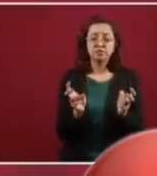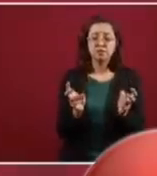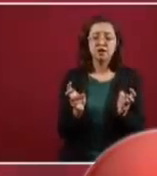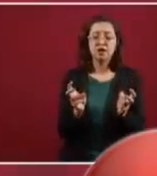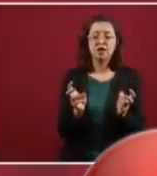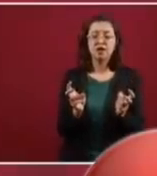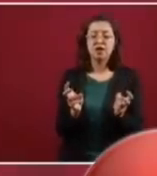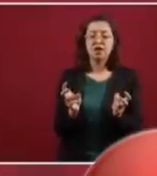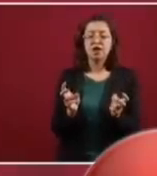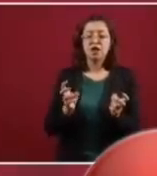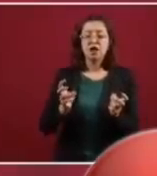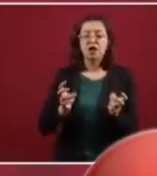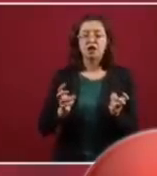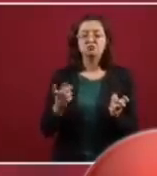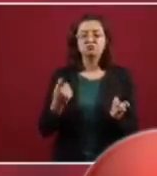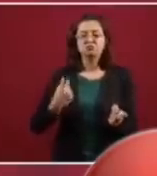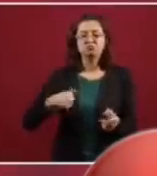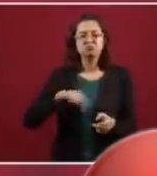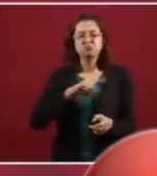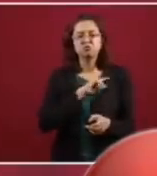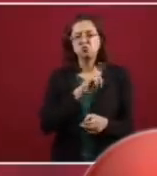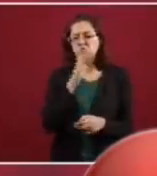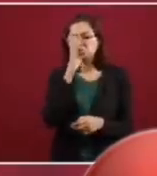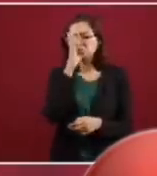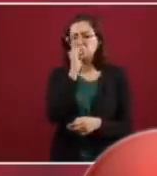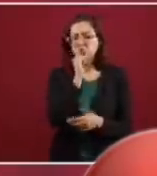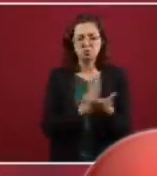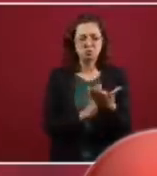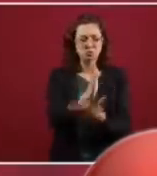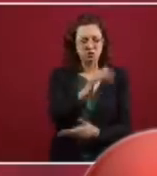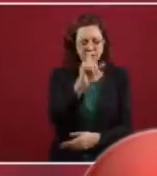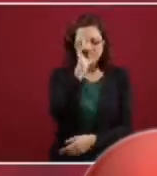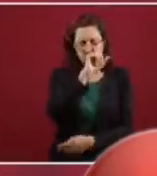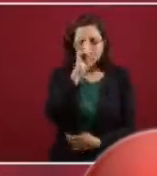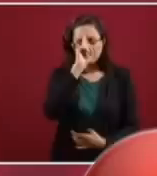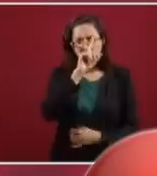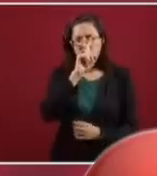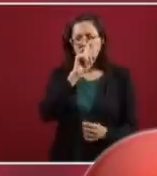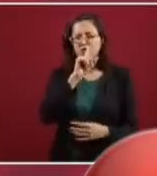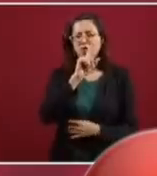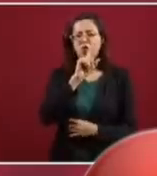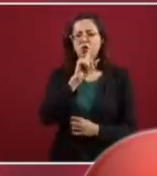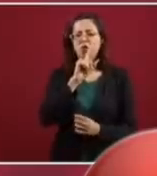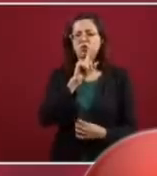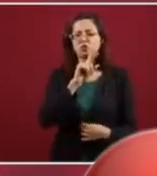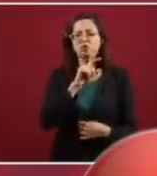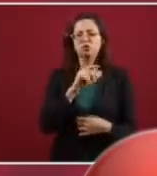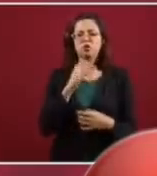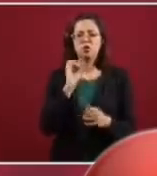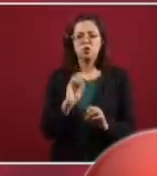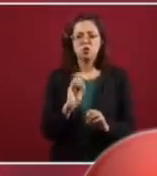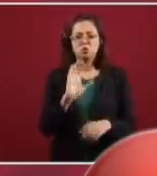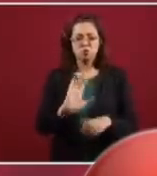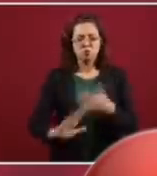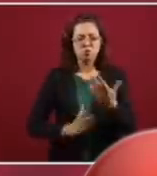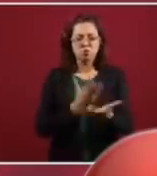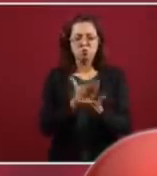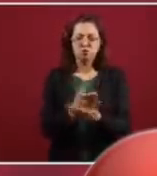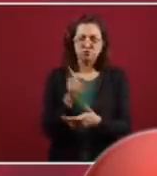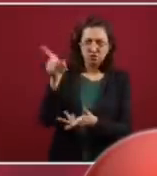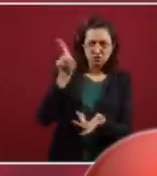Nosotros no podemos dar sugerencias o proponer acciones en